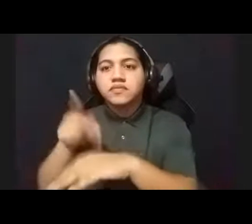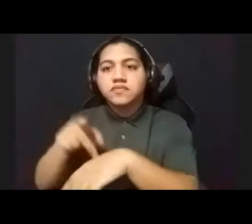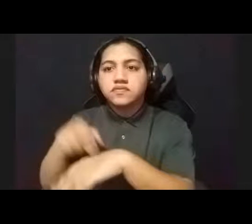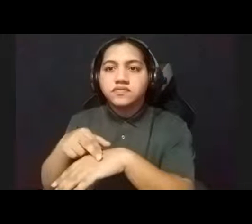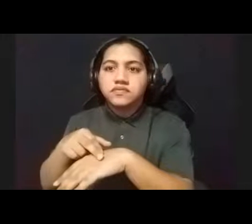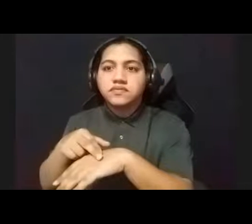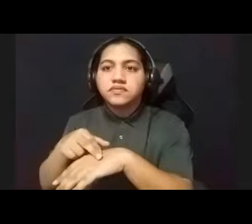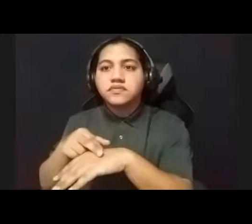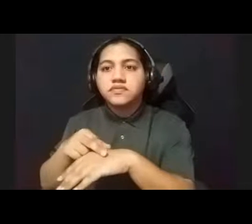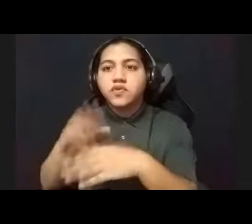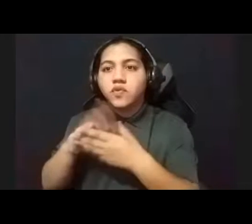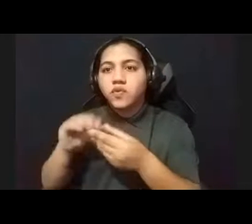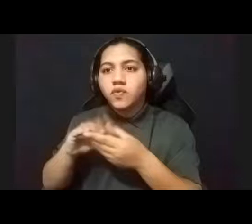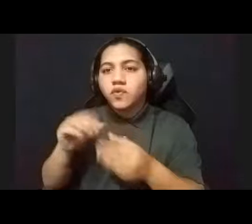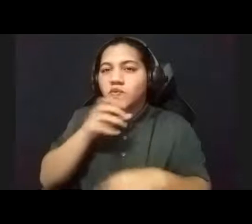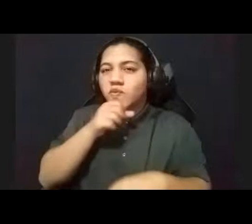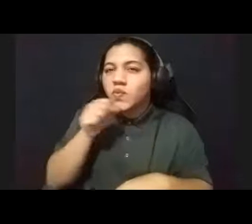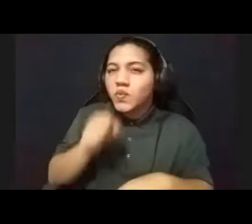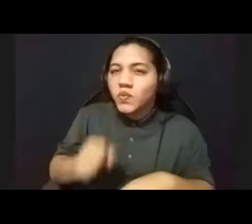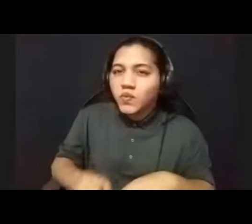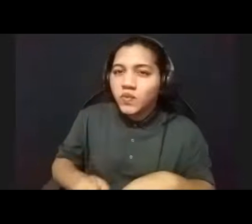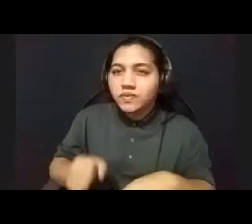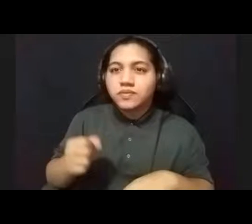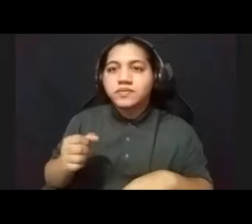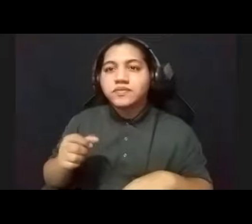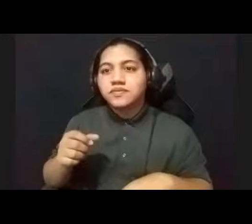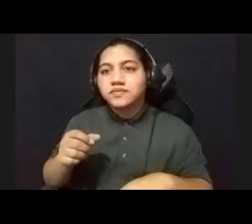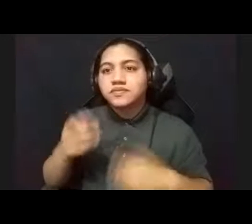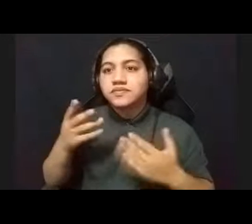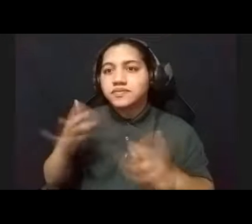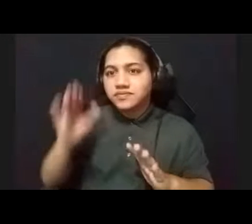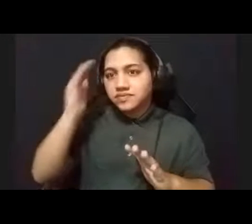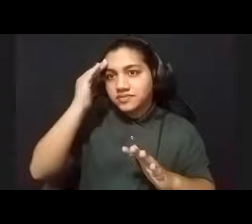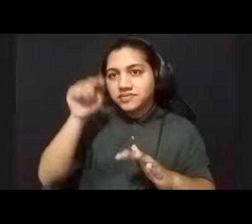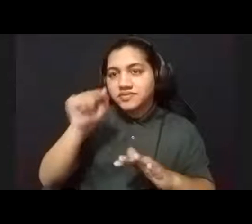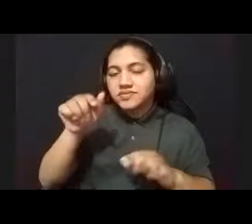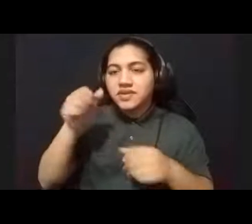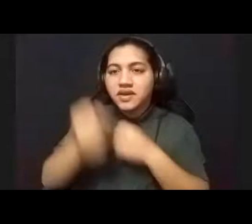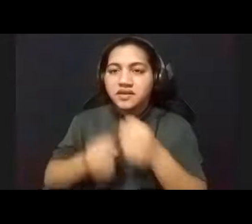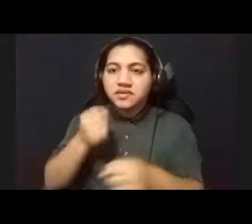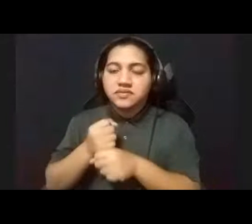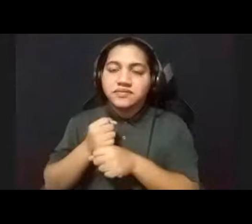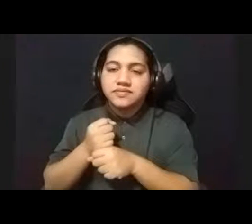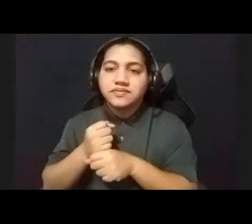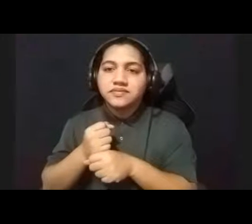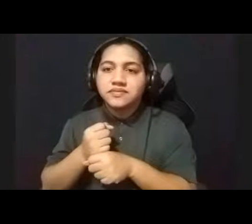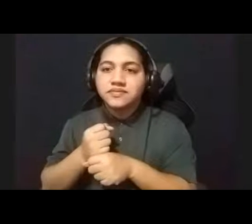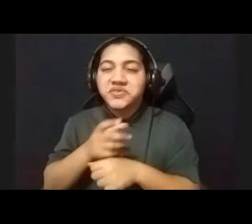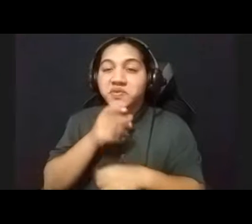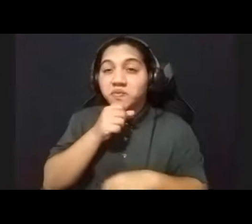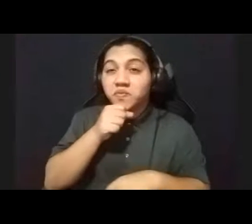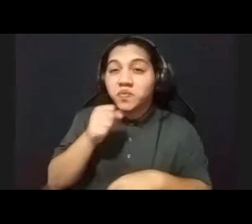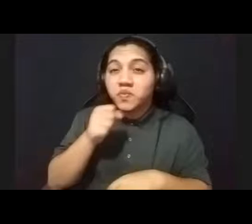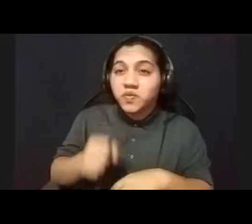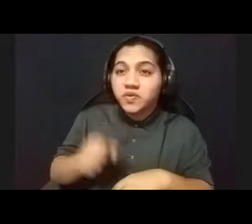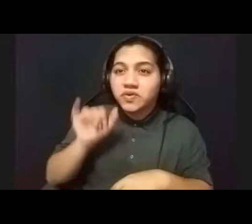un cuento muy viejo. O sea, que ya se sabía en este año lo viejo que era